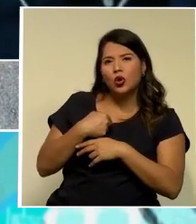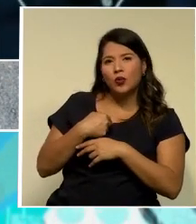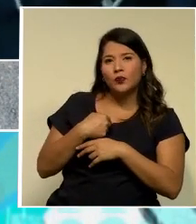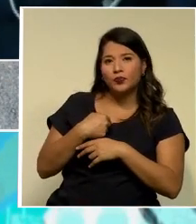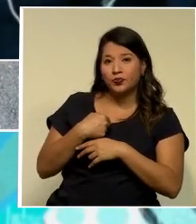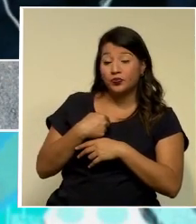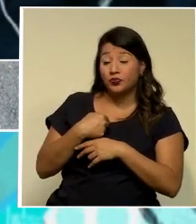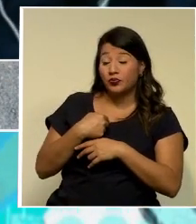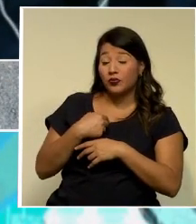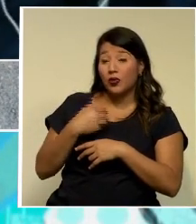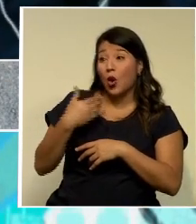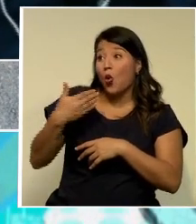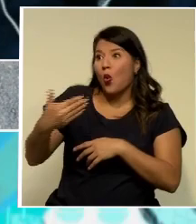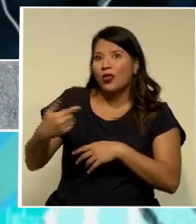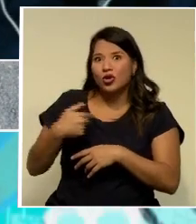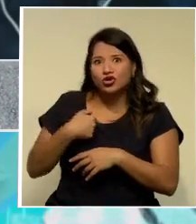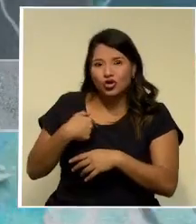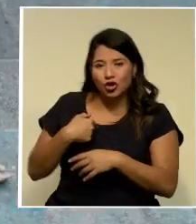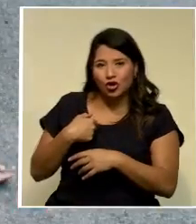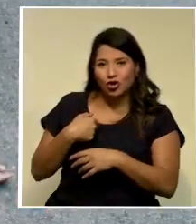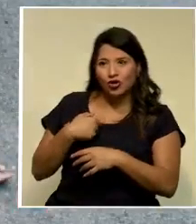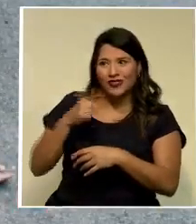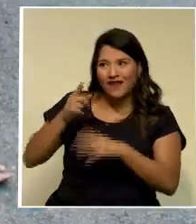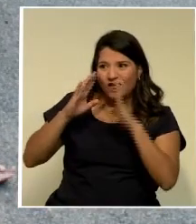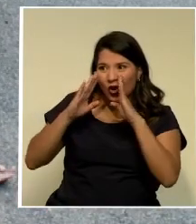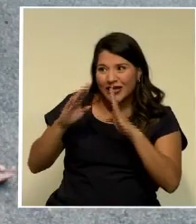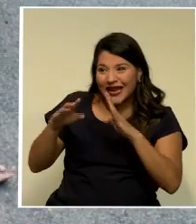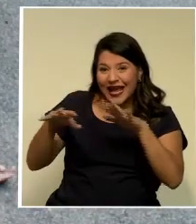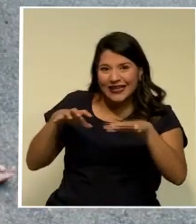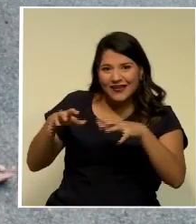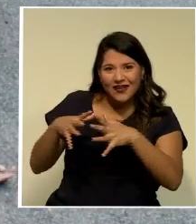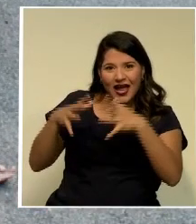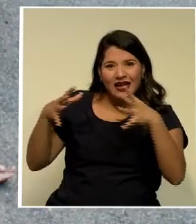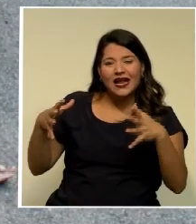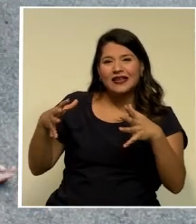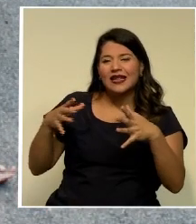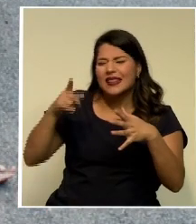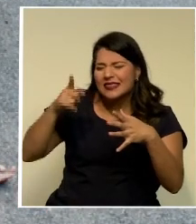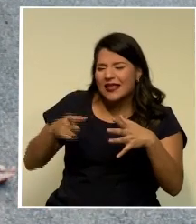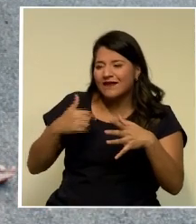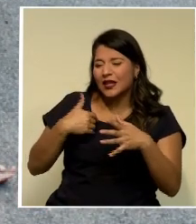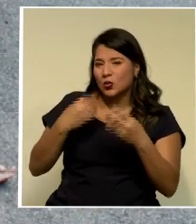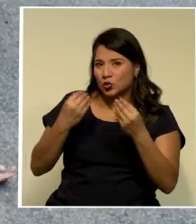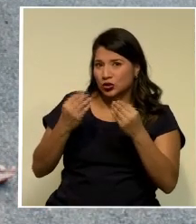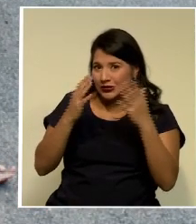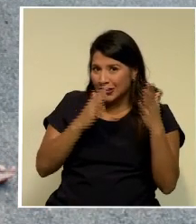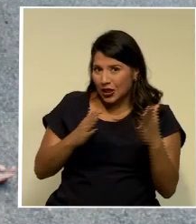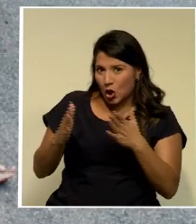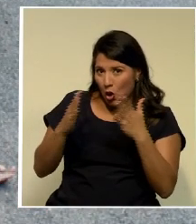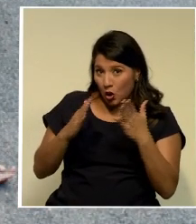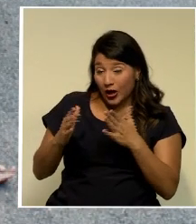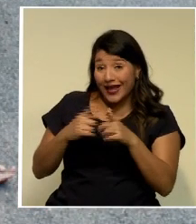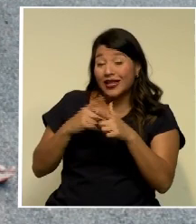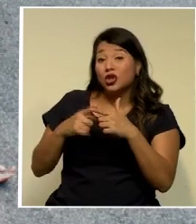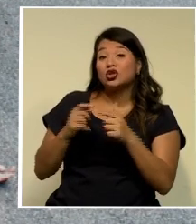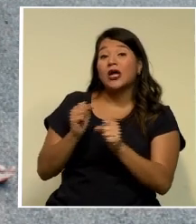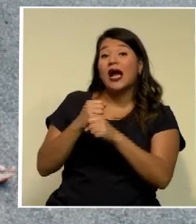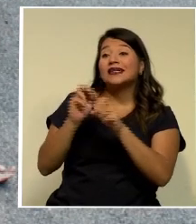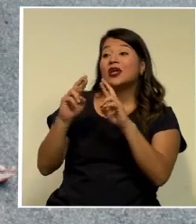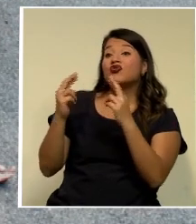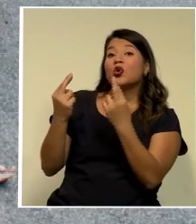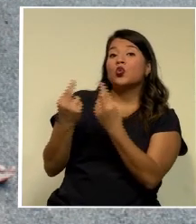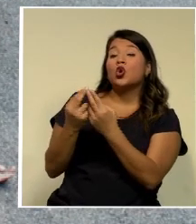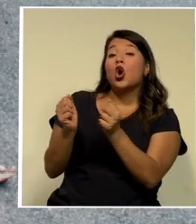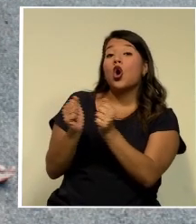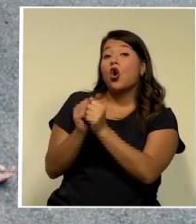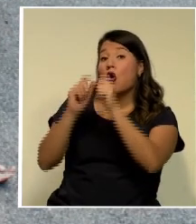uno trabaja en coberturas grandes, es muy hay que organizarse muy bien. Entonces, se hace una reunión, digamos, con todos los